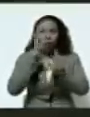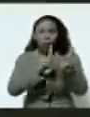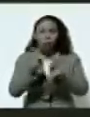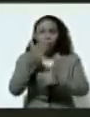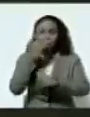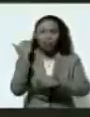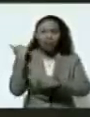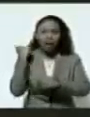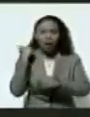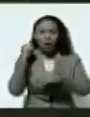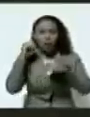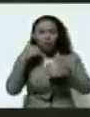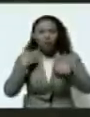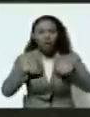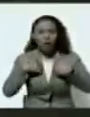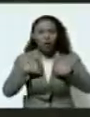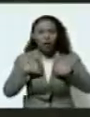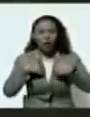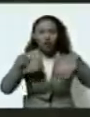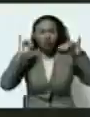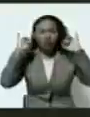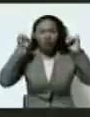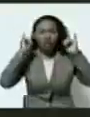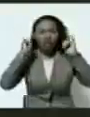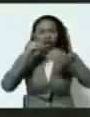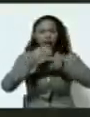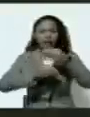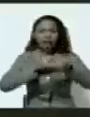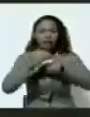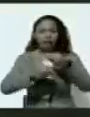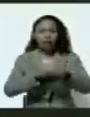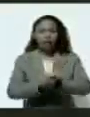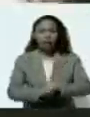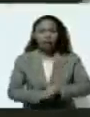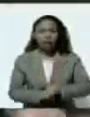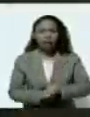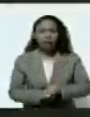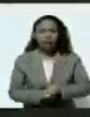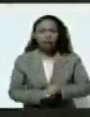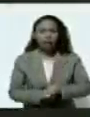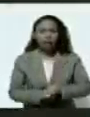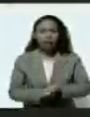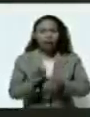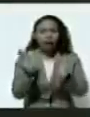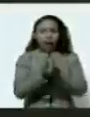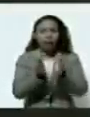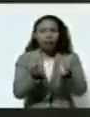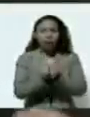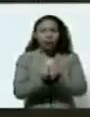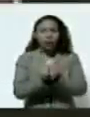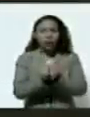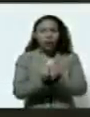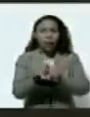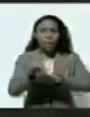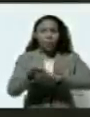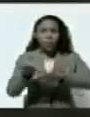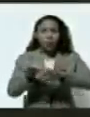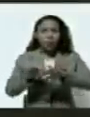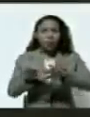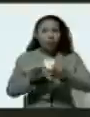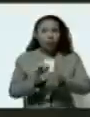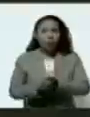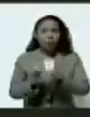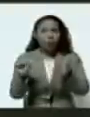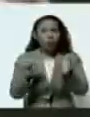pasado miércoles de una fiesta que se realizó en Anaco, en el municipio